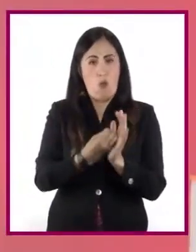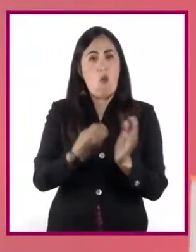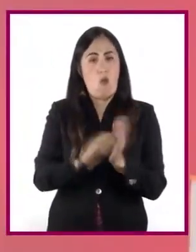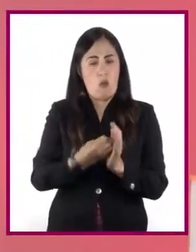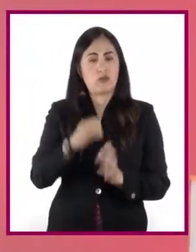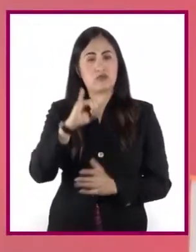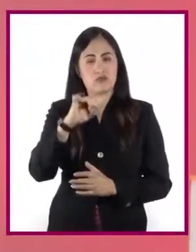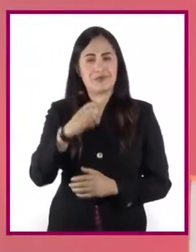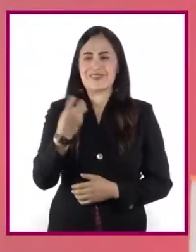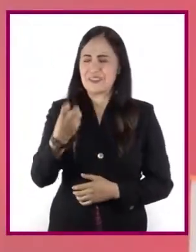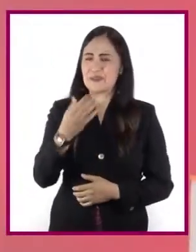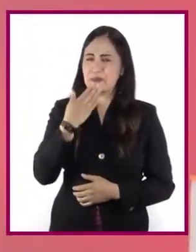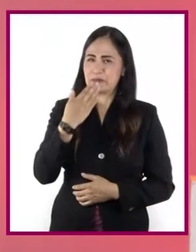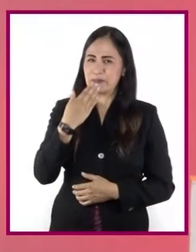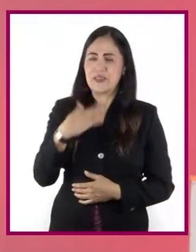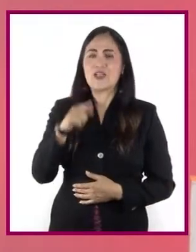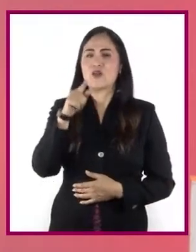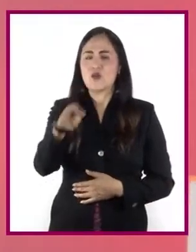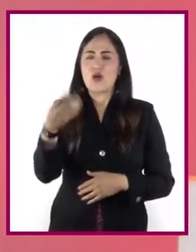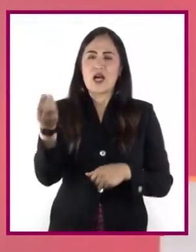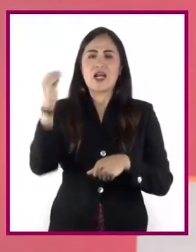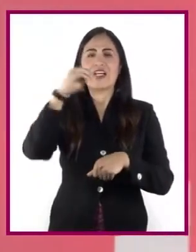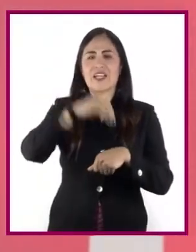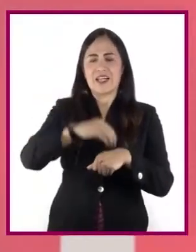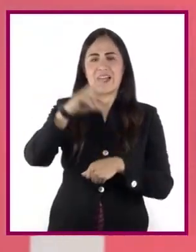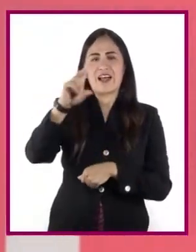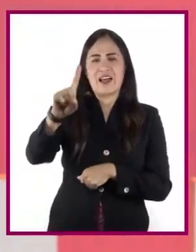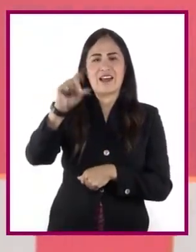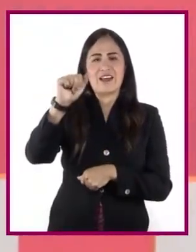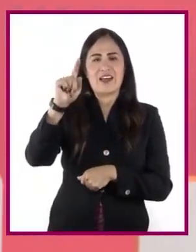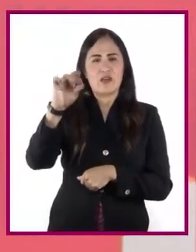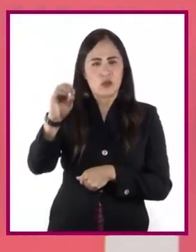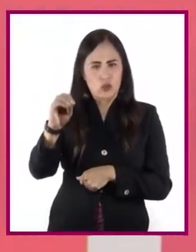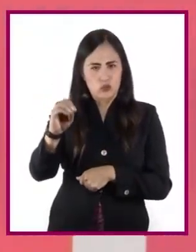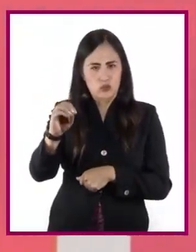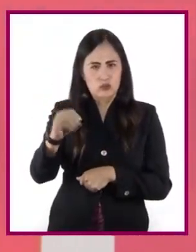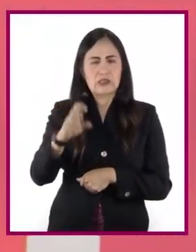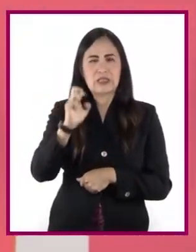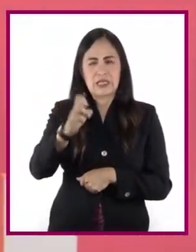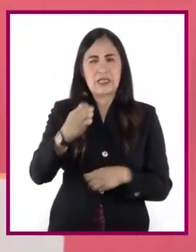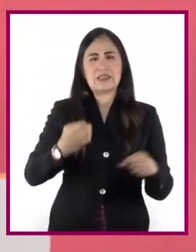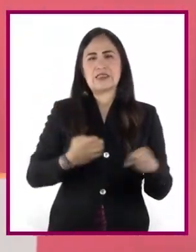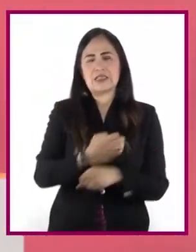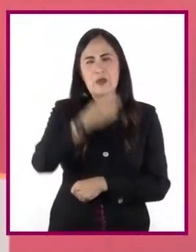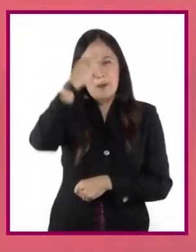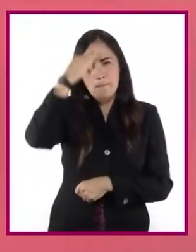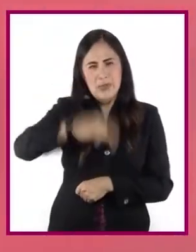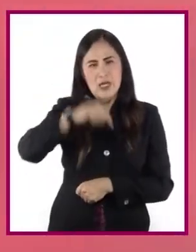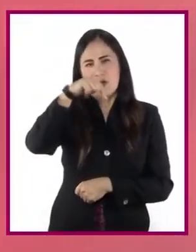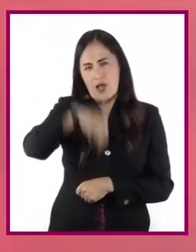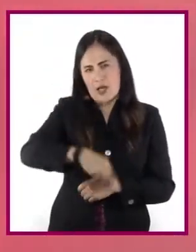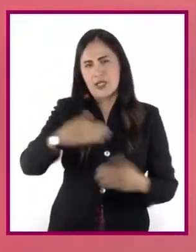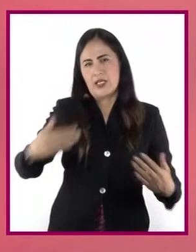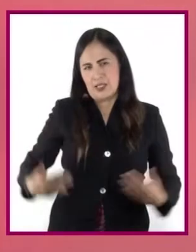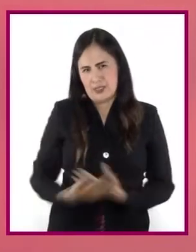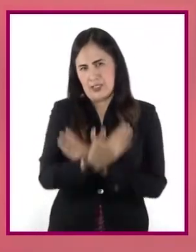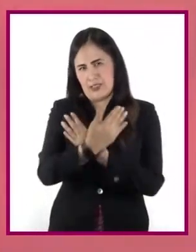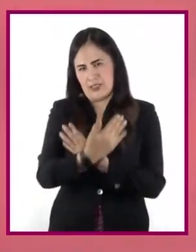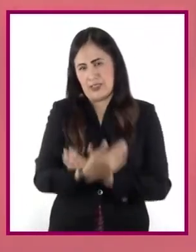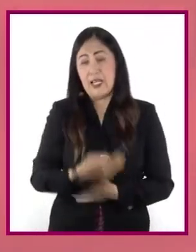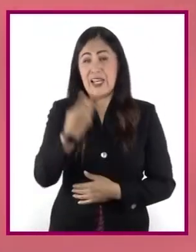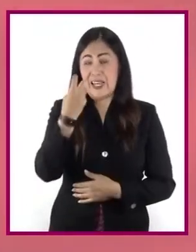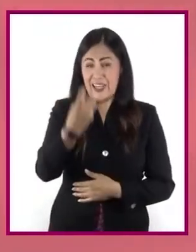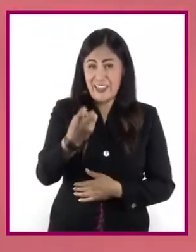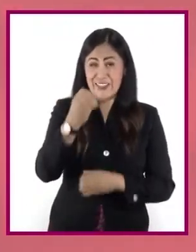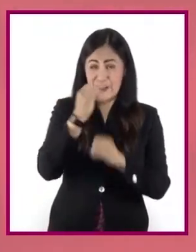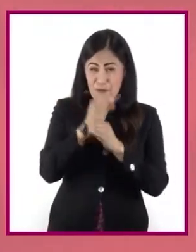bien. Observo que agregaste un dato que es originaria del Estado de México. Y esa información no